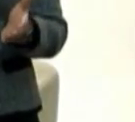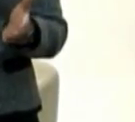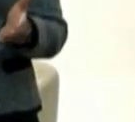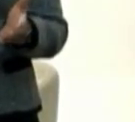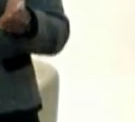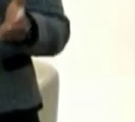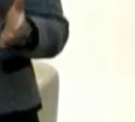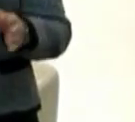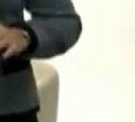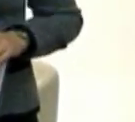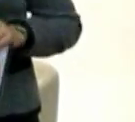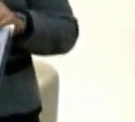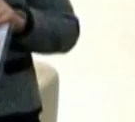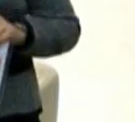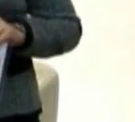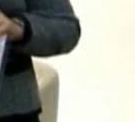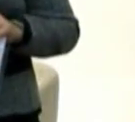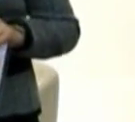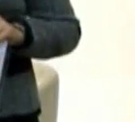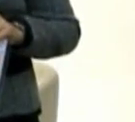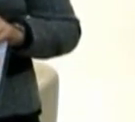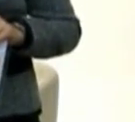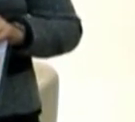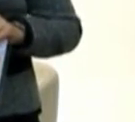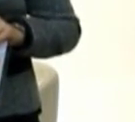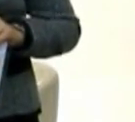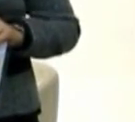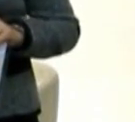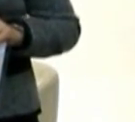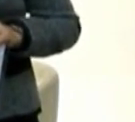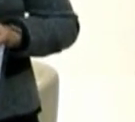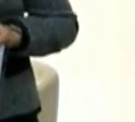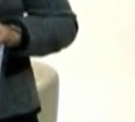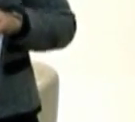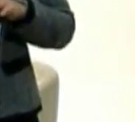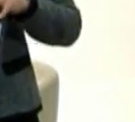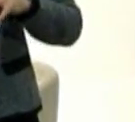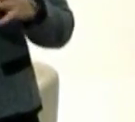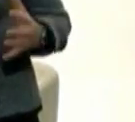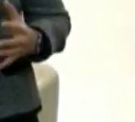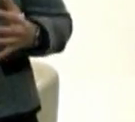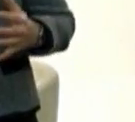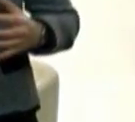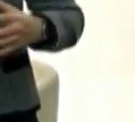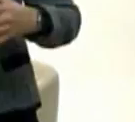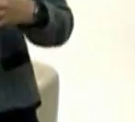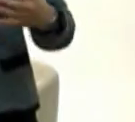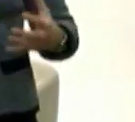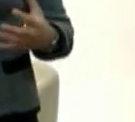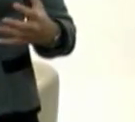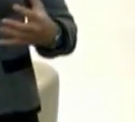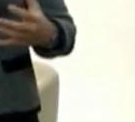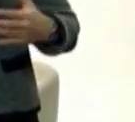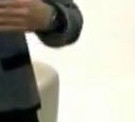acercarle sus derechos, porque es información que usted necesita conocer y que además necesita también poder manejar, como por